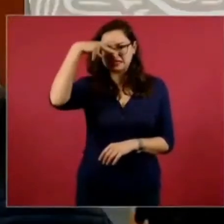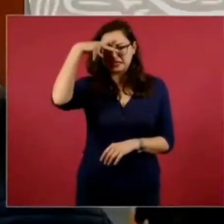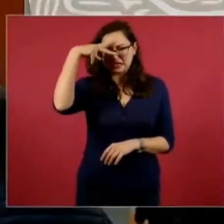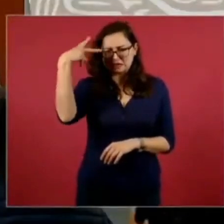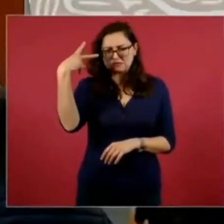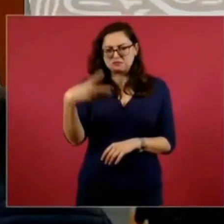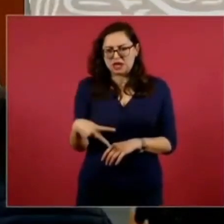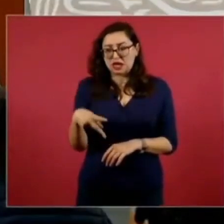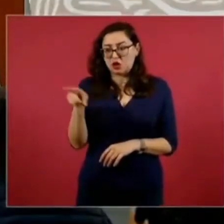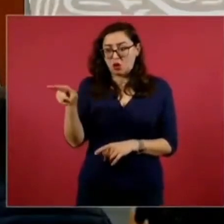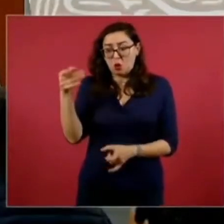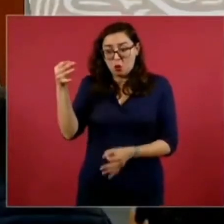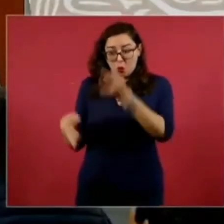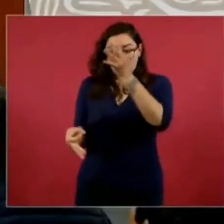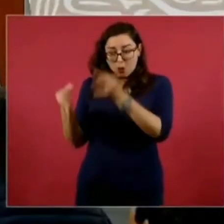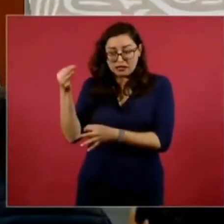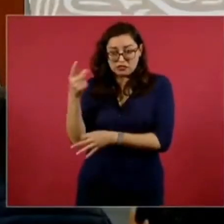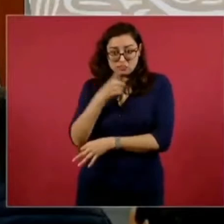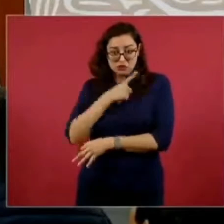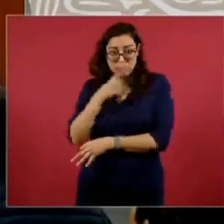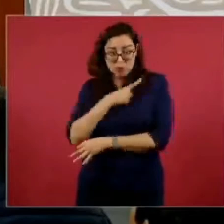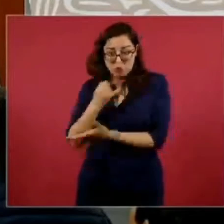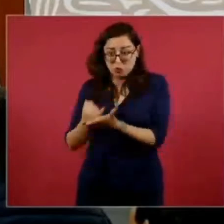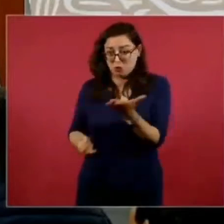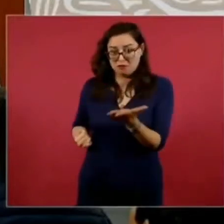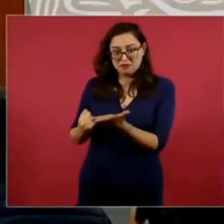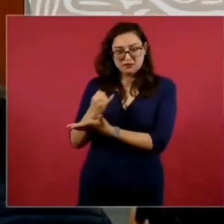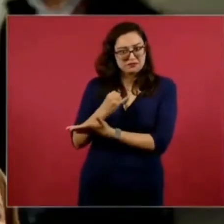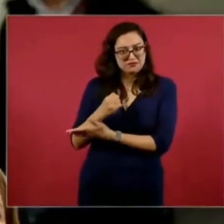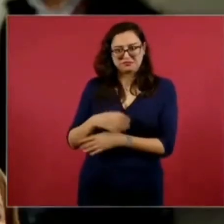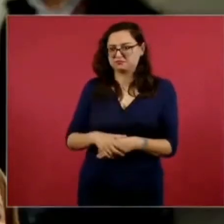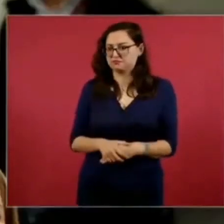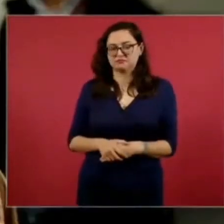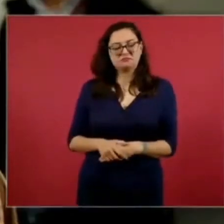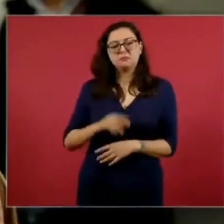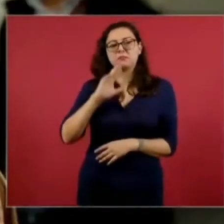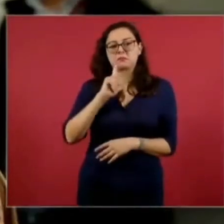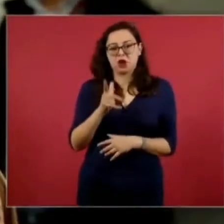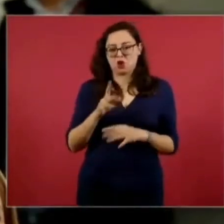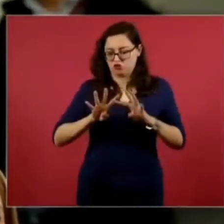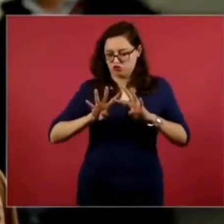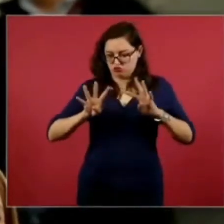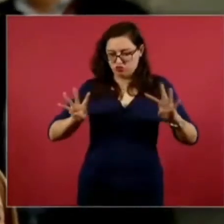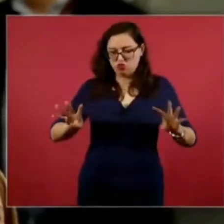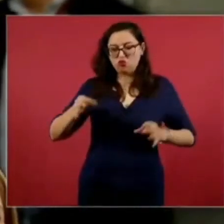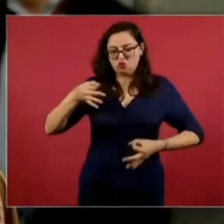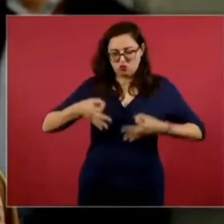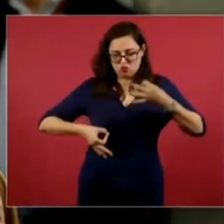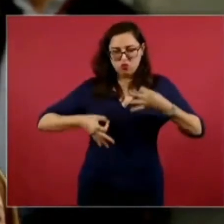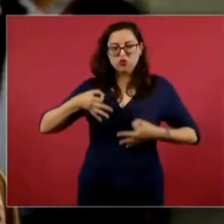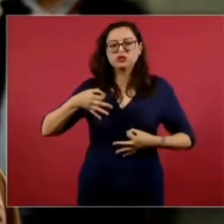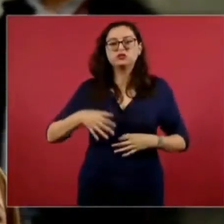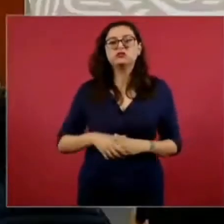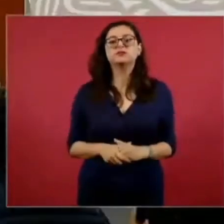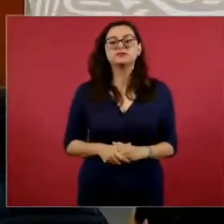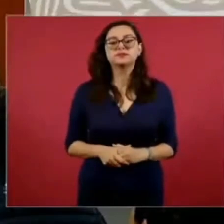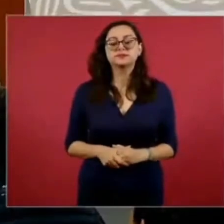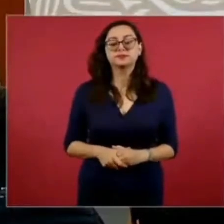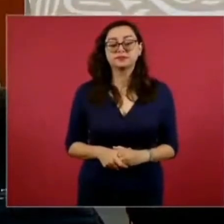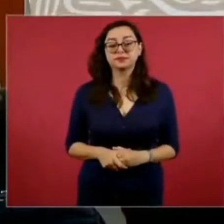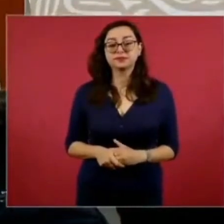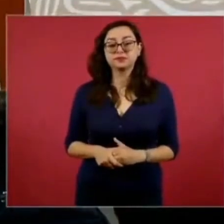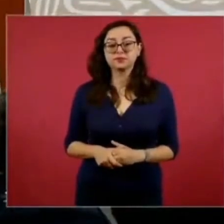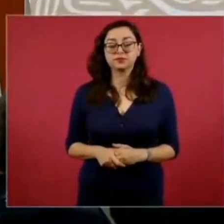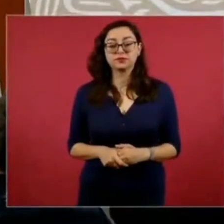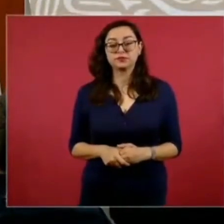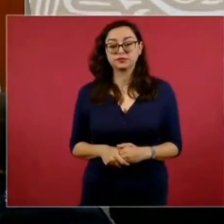reforme esa forma en la que los eh jueces pues llevan a cabo sus dictámenes muchas graas Sí allá